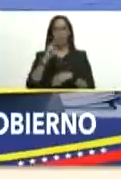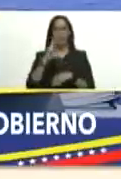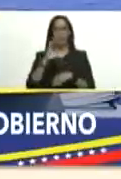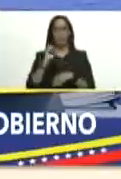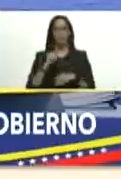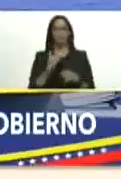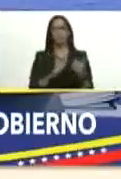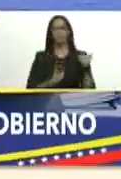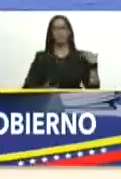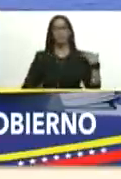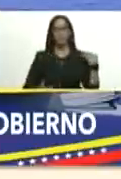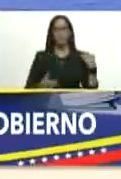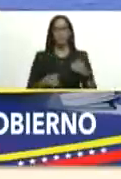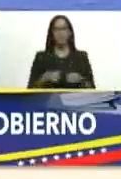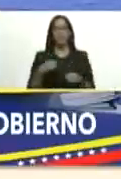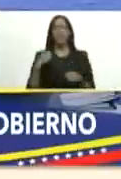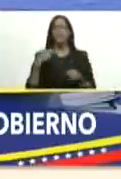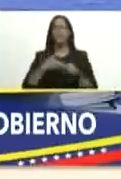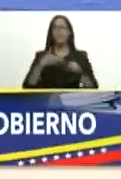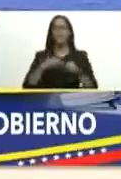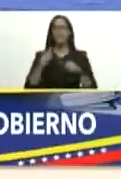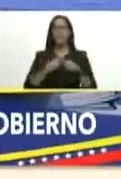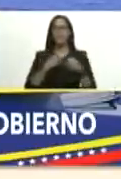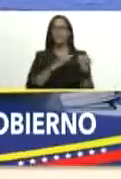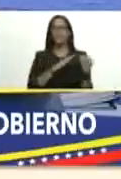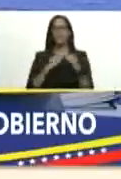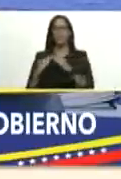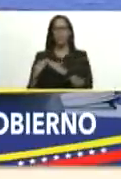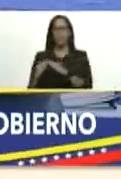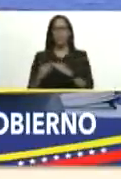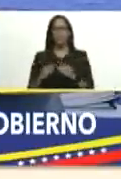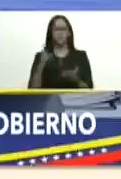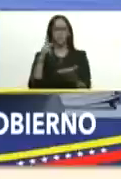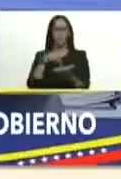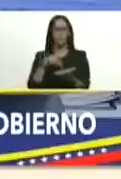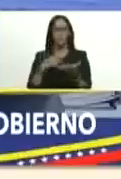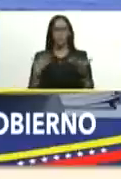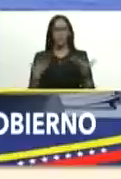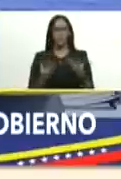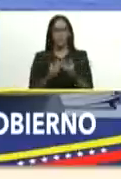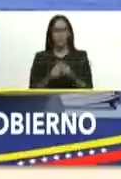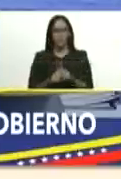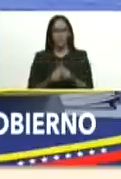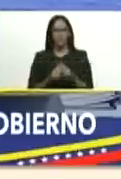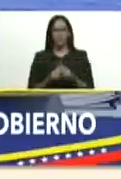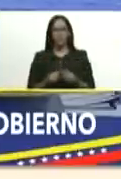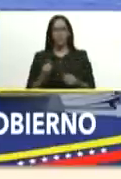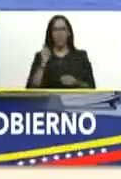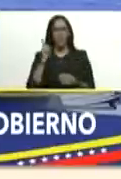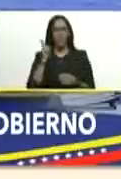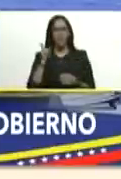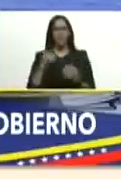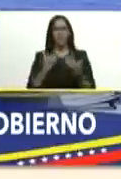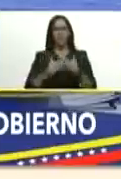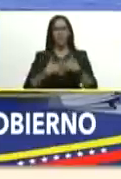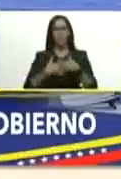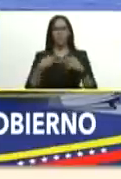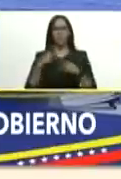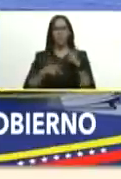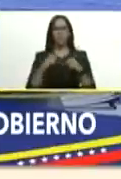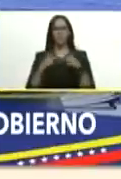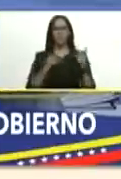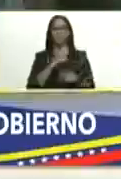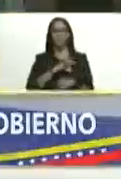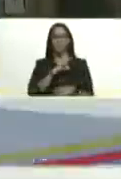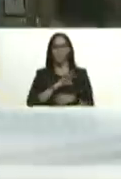presidente de PDVSA Gas Comunal. Se encuentra acompañado allá en la empresa de producción social